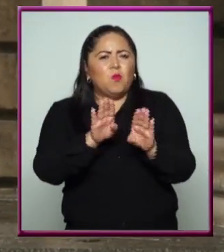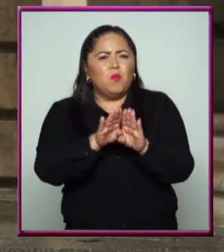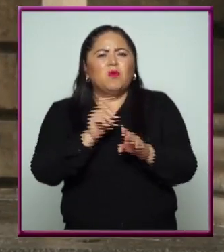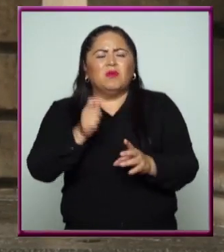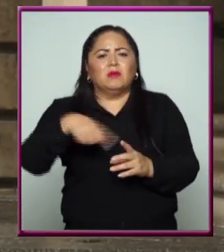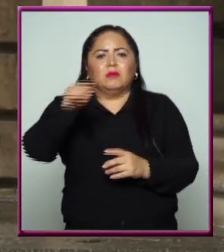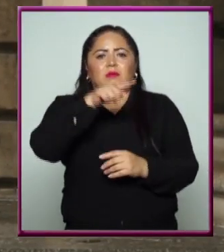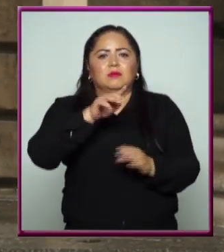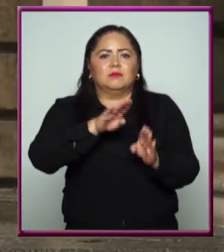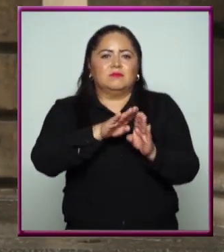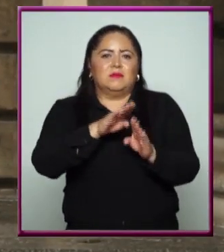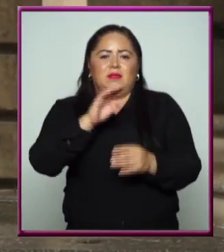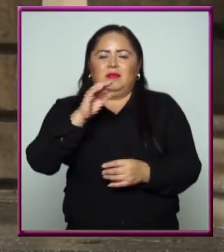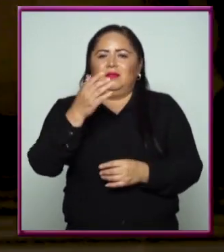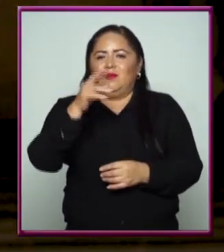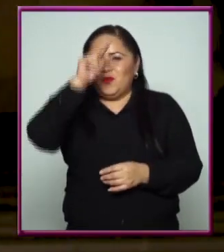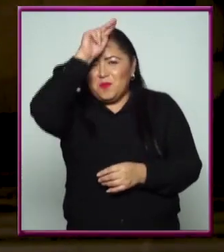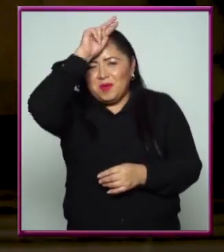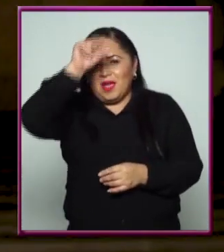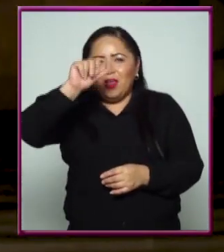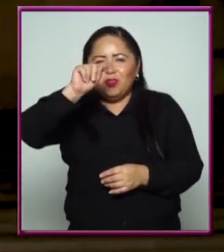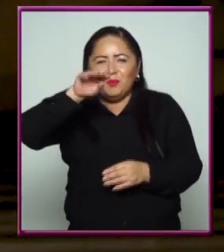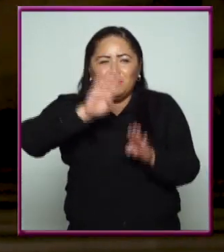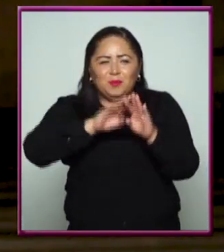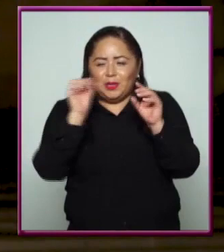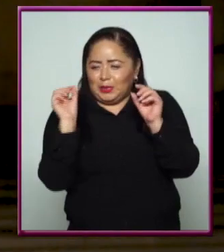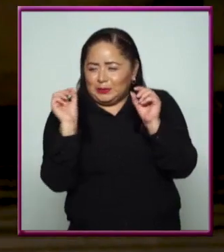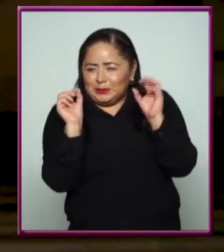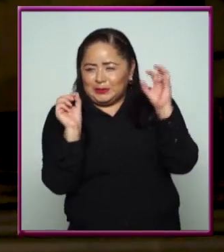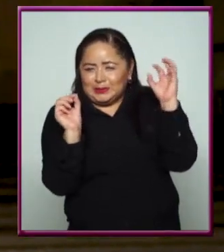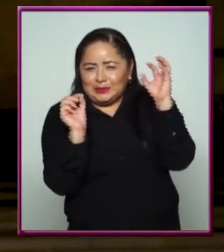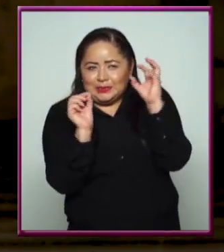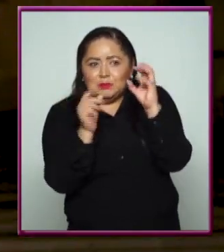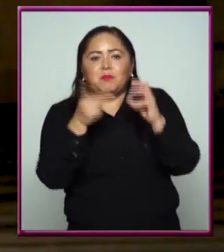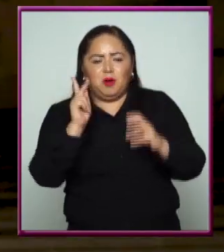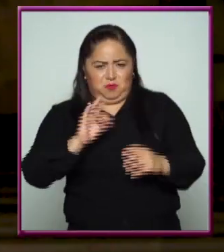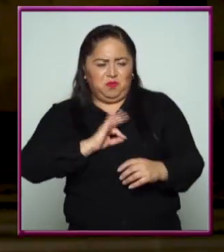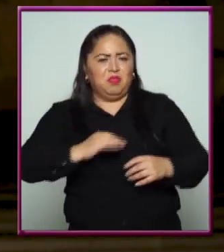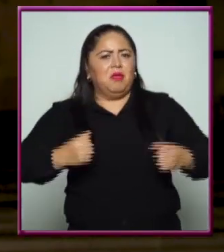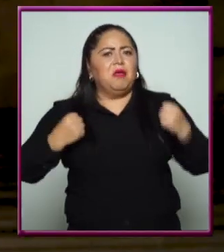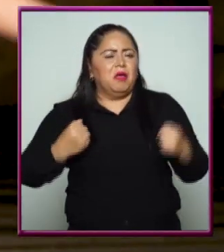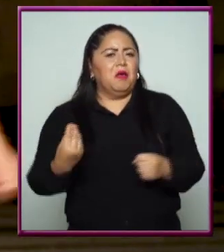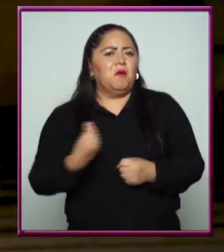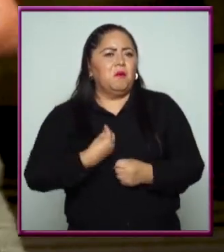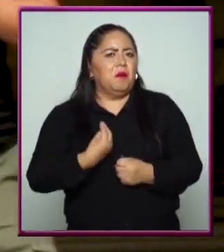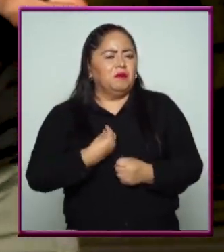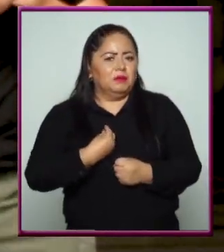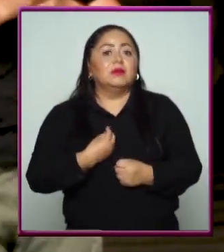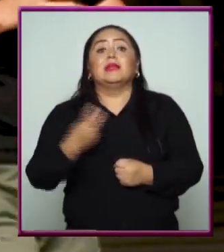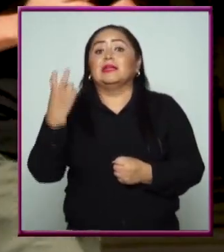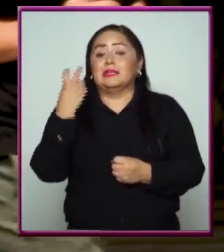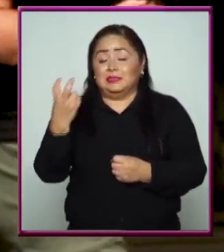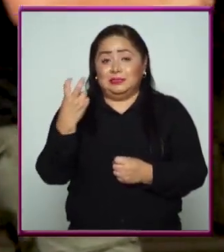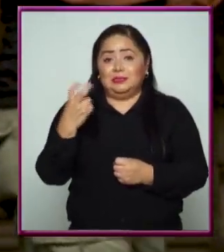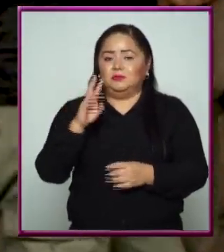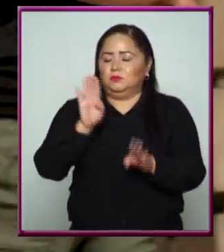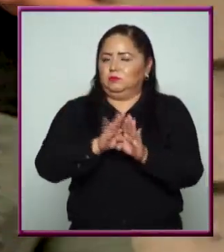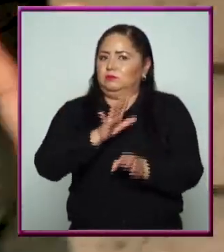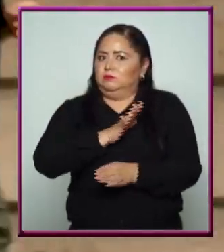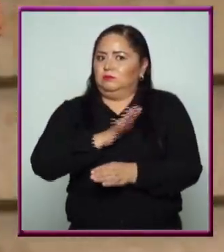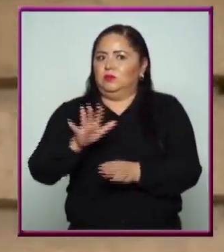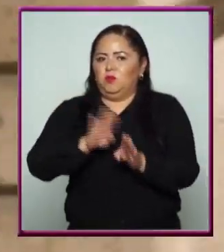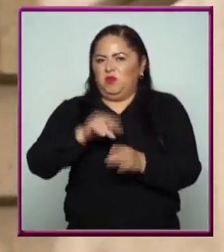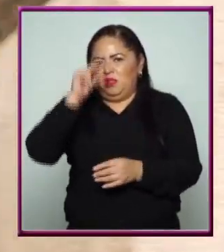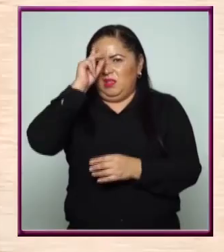esas ondas como la hormiga atómica, pequeñita, pero súper resistente. Es correcto, es un logro espectacular